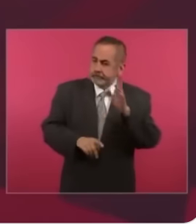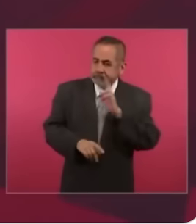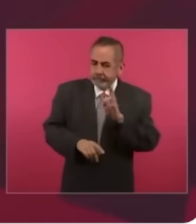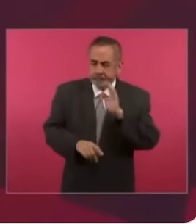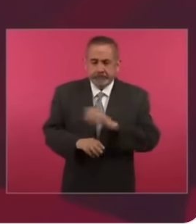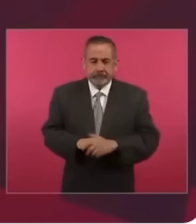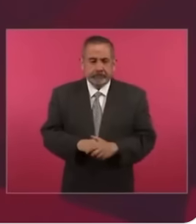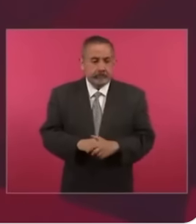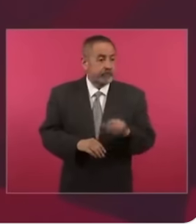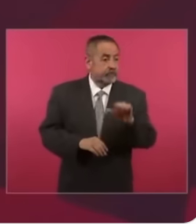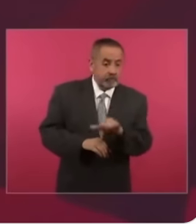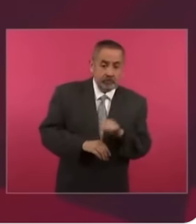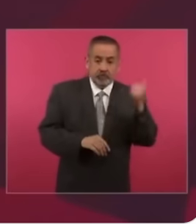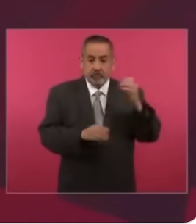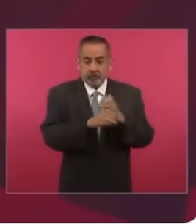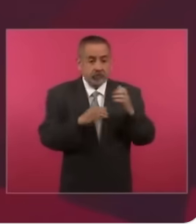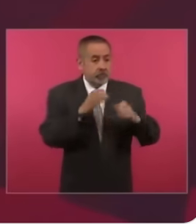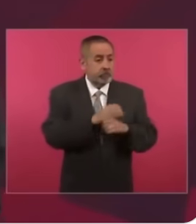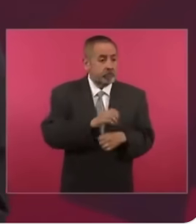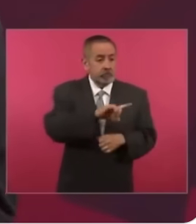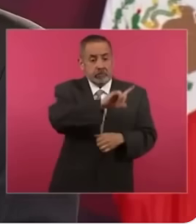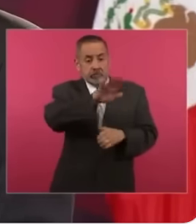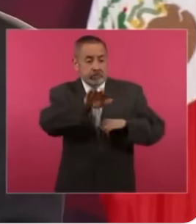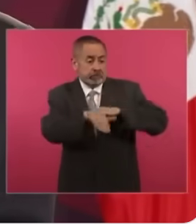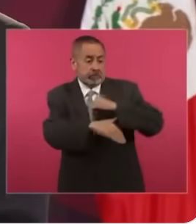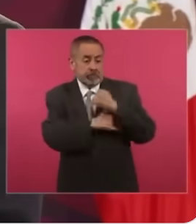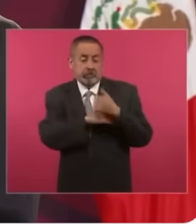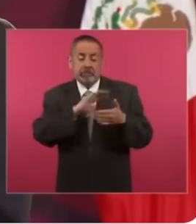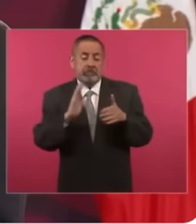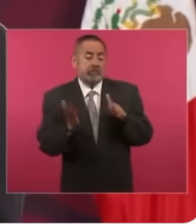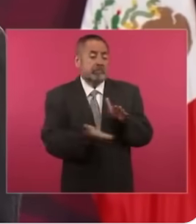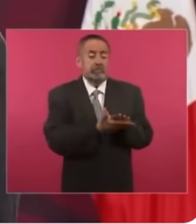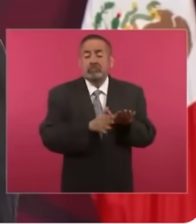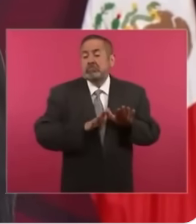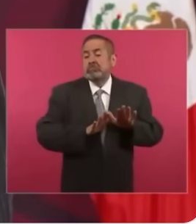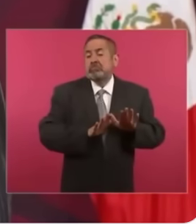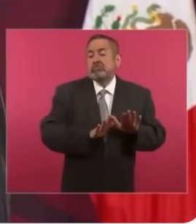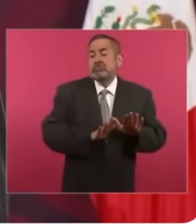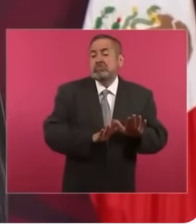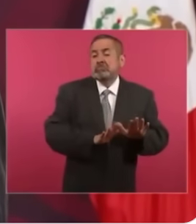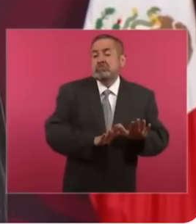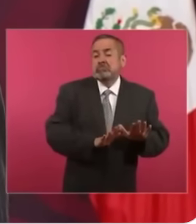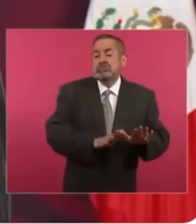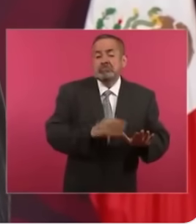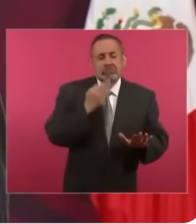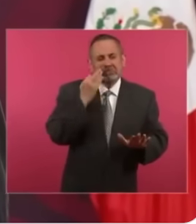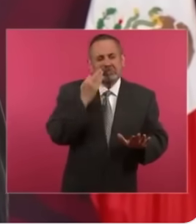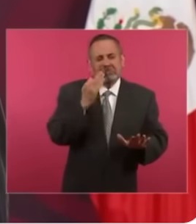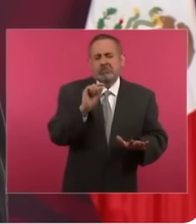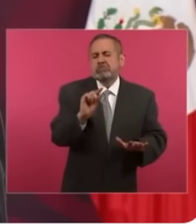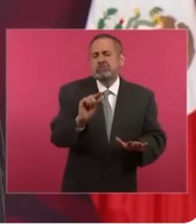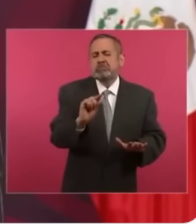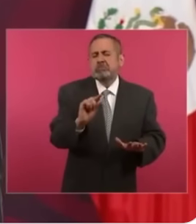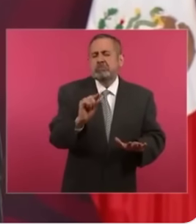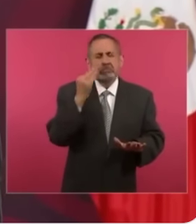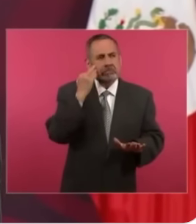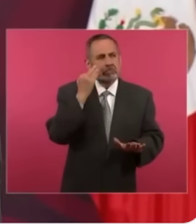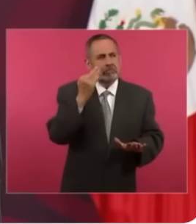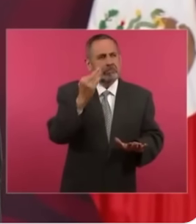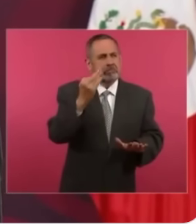los otros asuntos los guarda los tarda un poquito No mucho